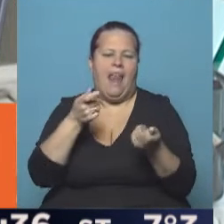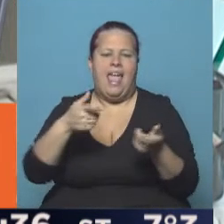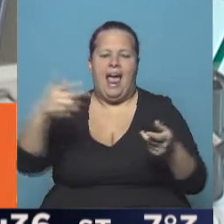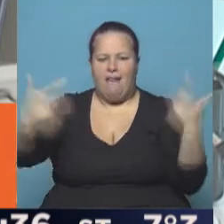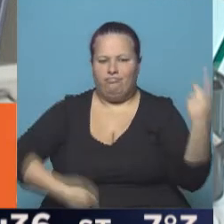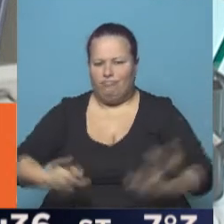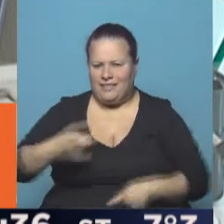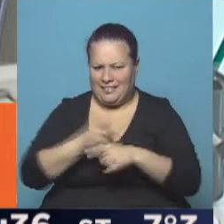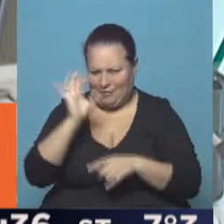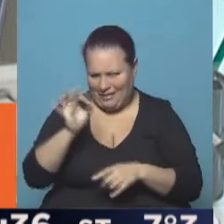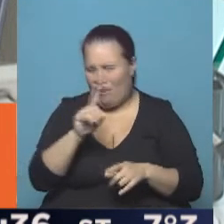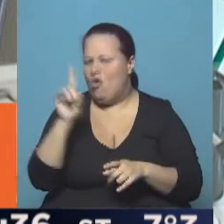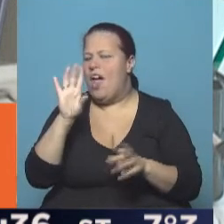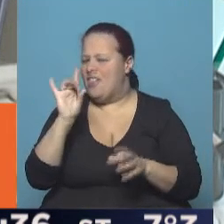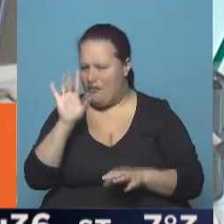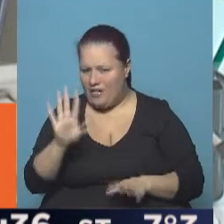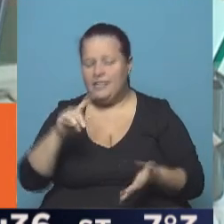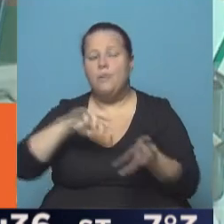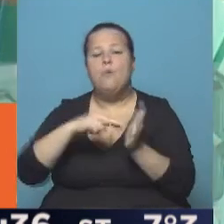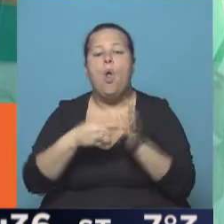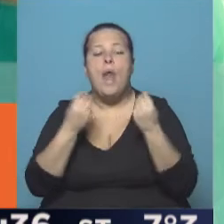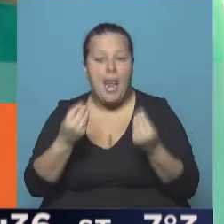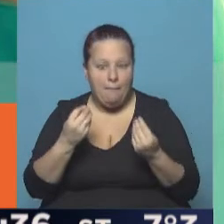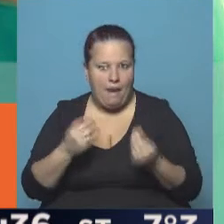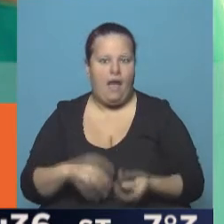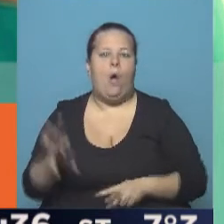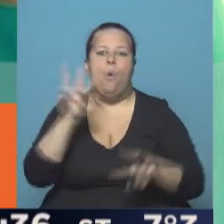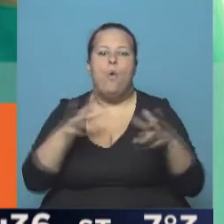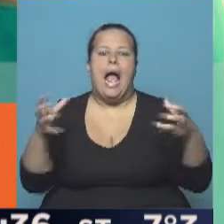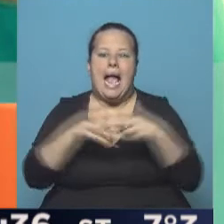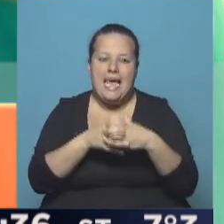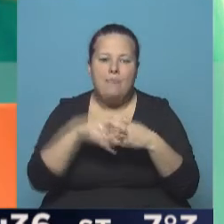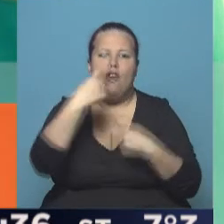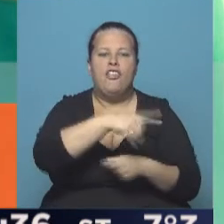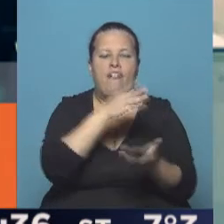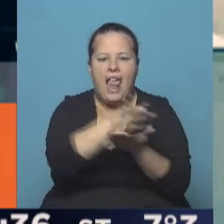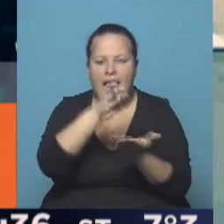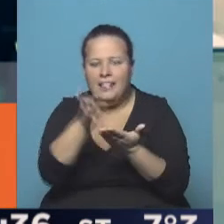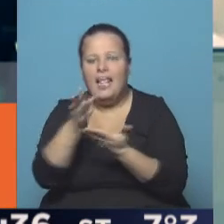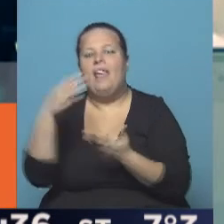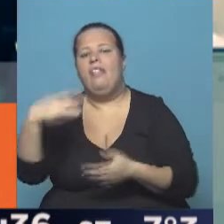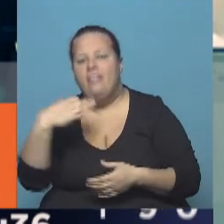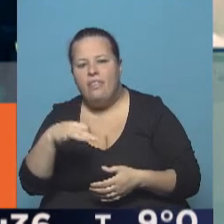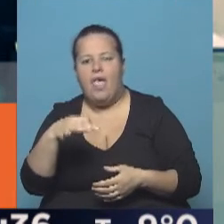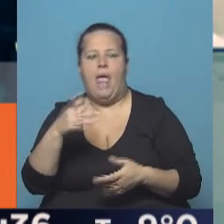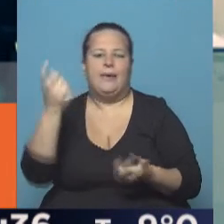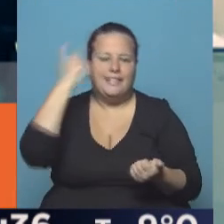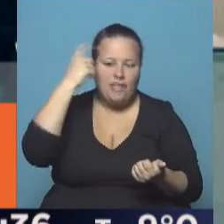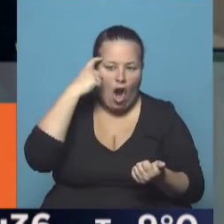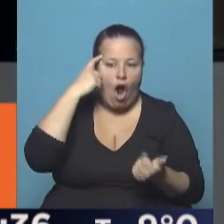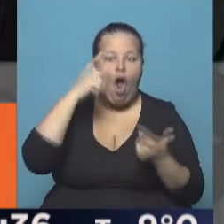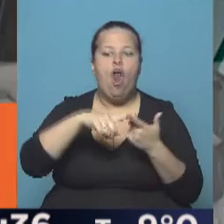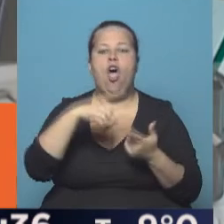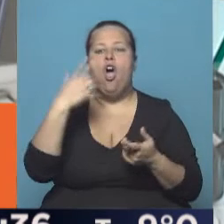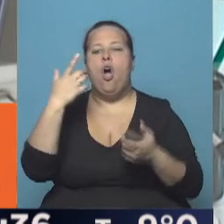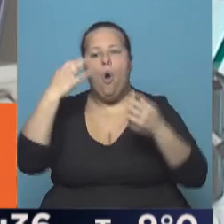vitro habitualmente, no es un tema complicado. El tema es poder armar un equipo multidisciplinario, tiene que haber psicólogos, tiene que haber